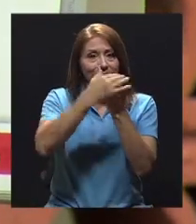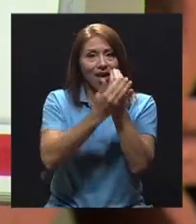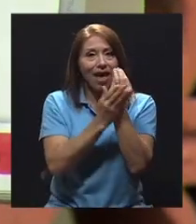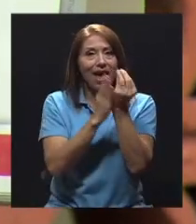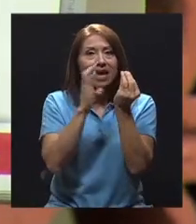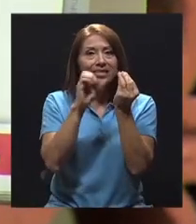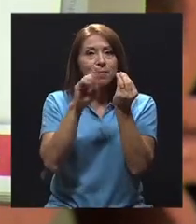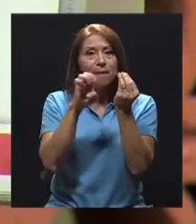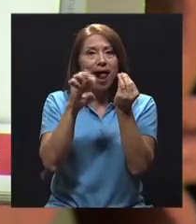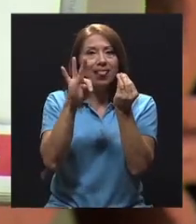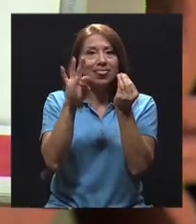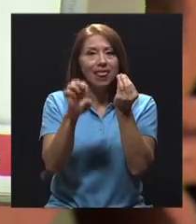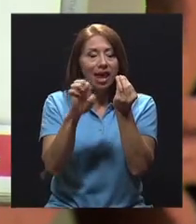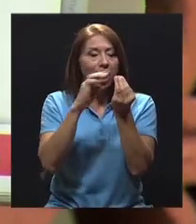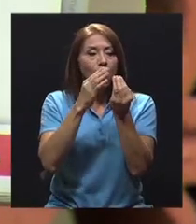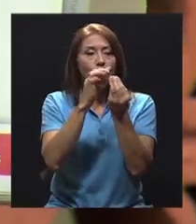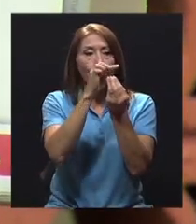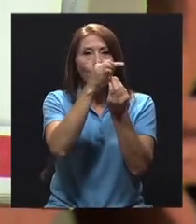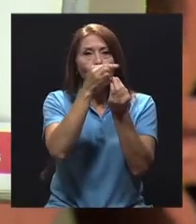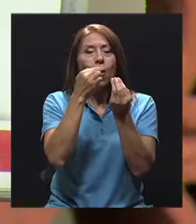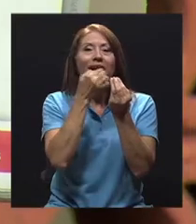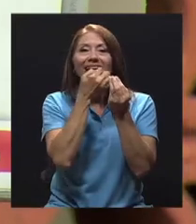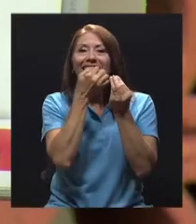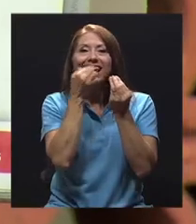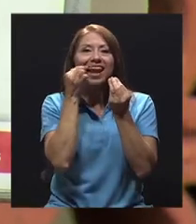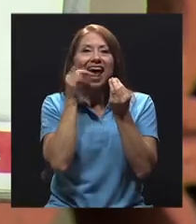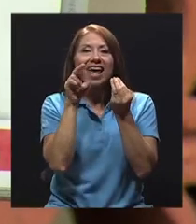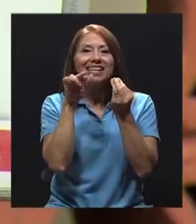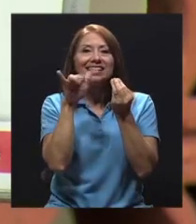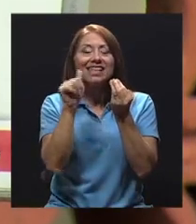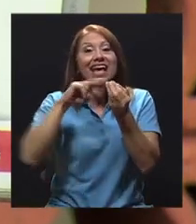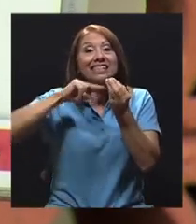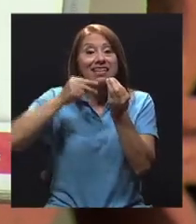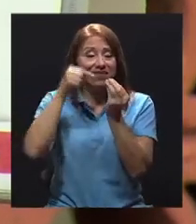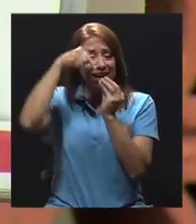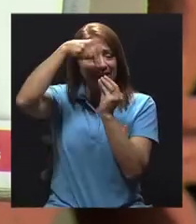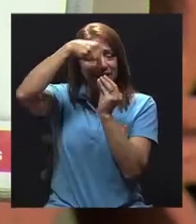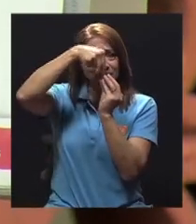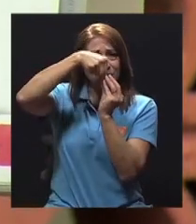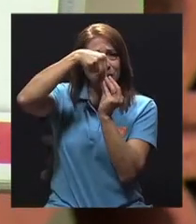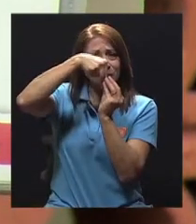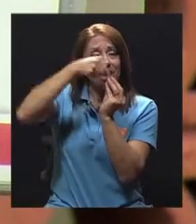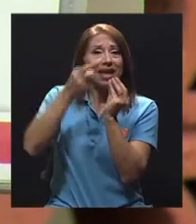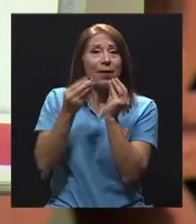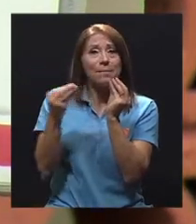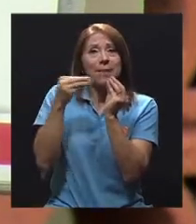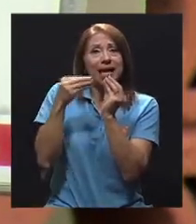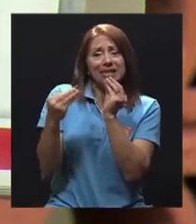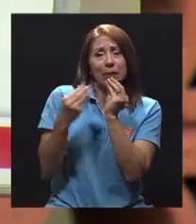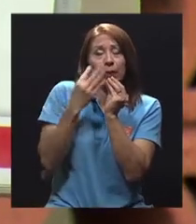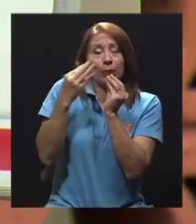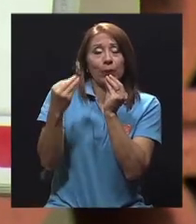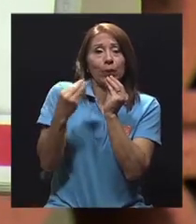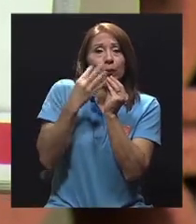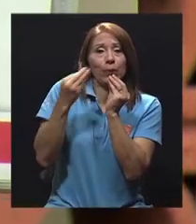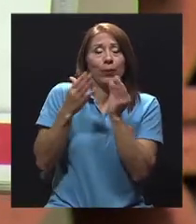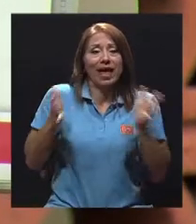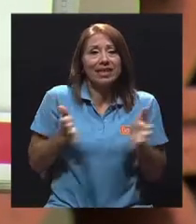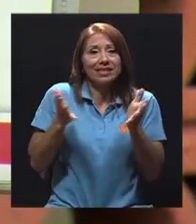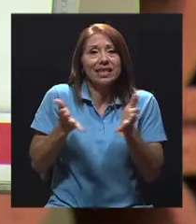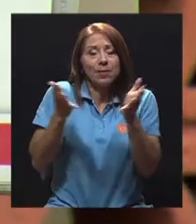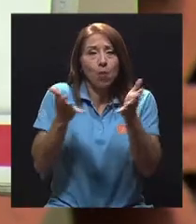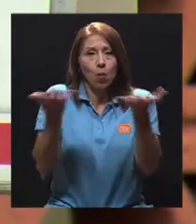encía, el diente va a estar, o la pulpa va a estar más expuesta, o la dentina va a estar más expuesta ante los estímulos